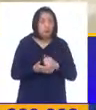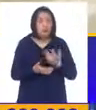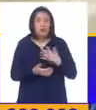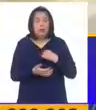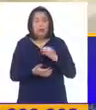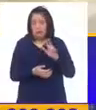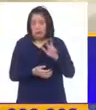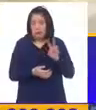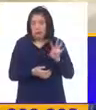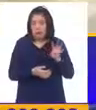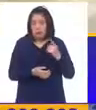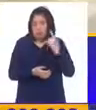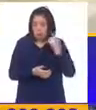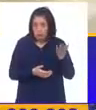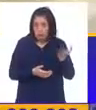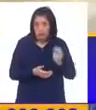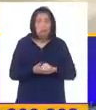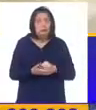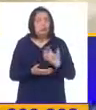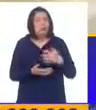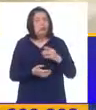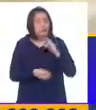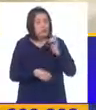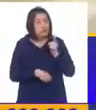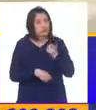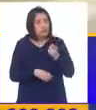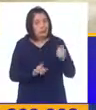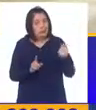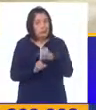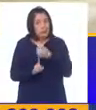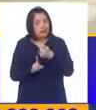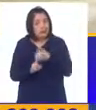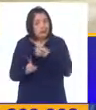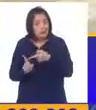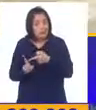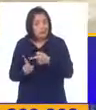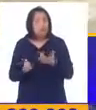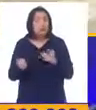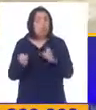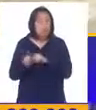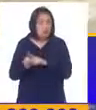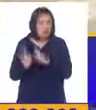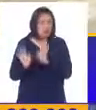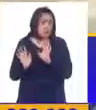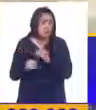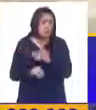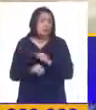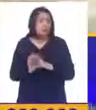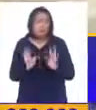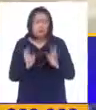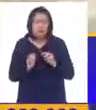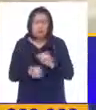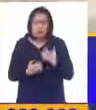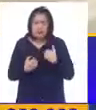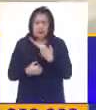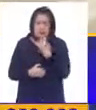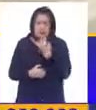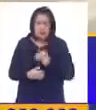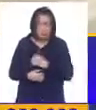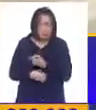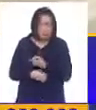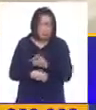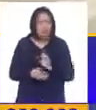34 años de edad, que ha sido acusado de agredir físicamente a su pareja sentimental, con quien tiene dos hijos